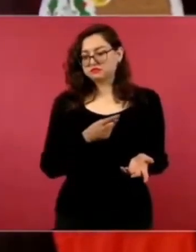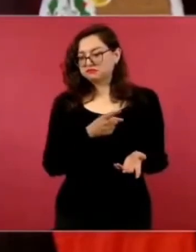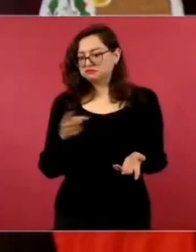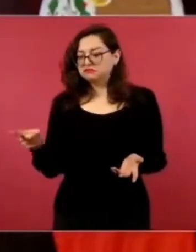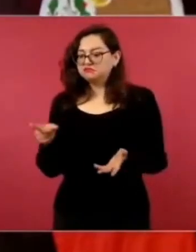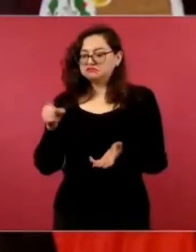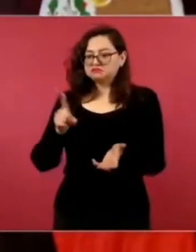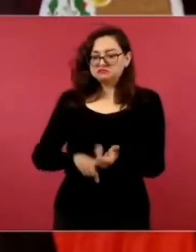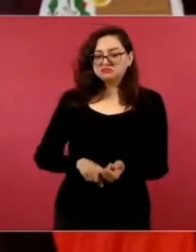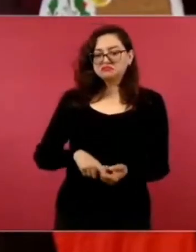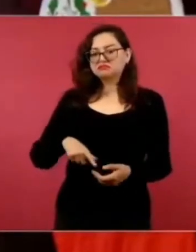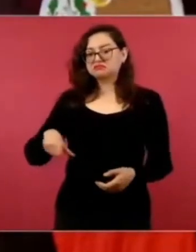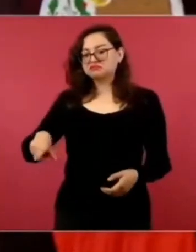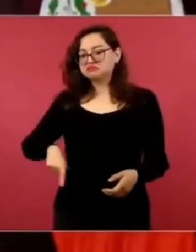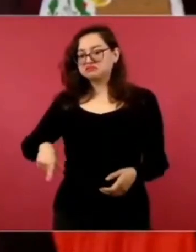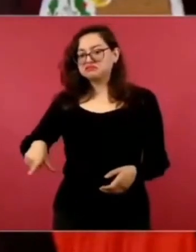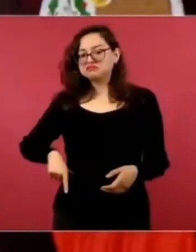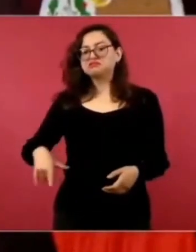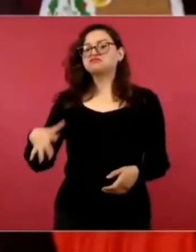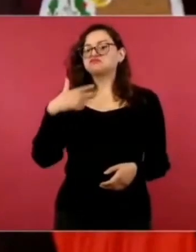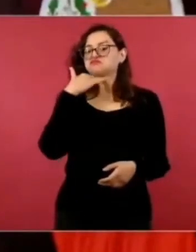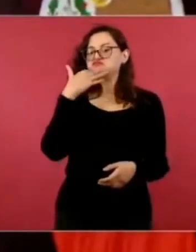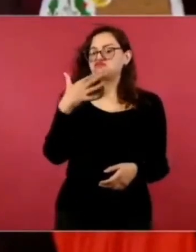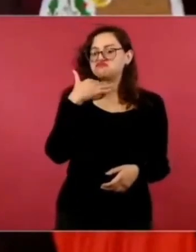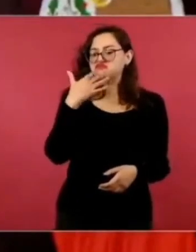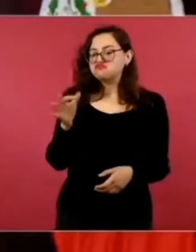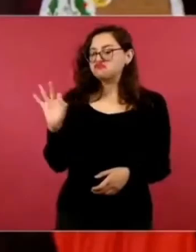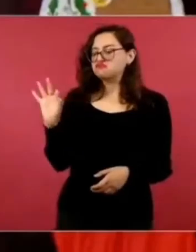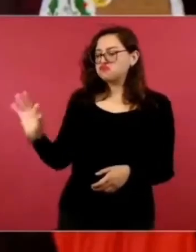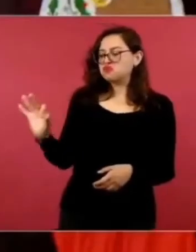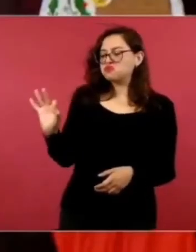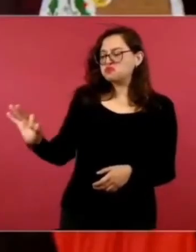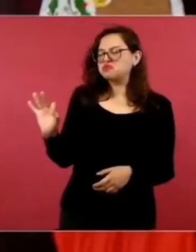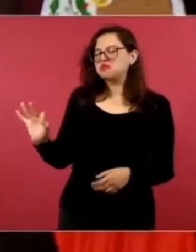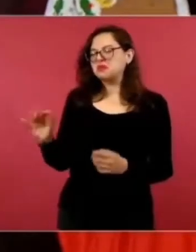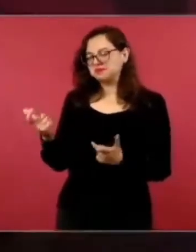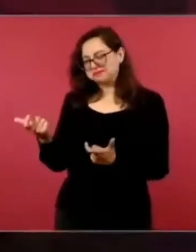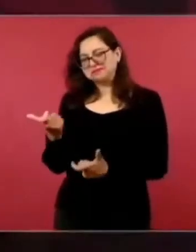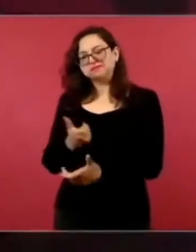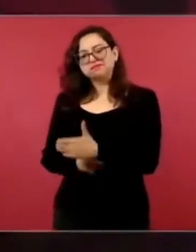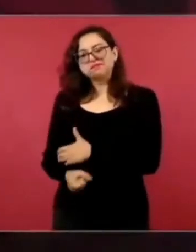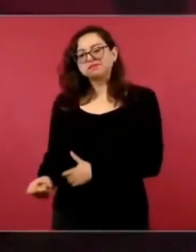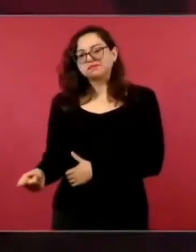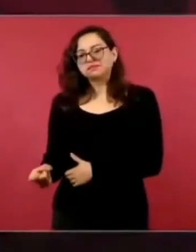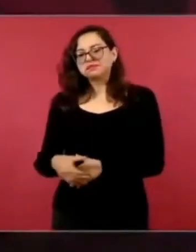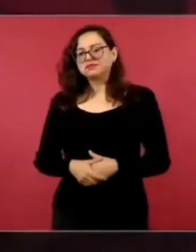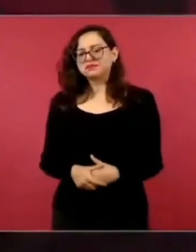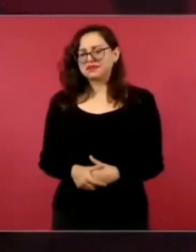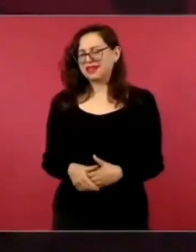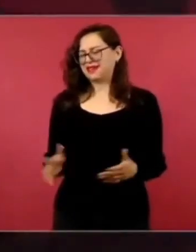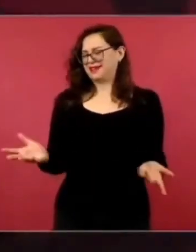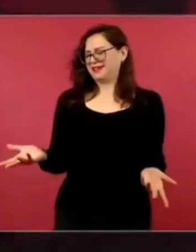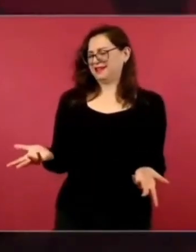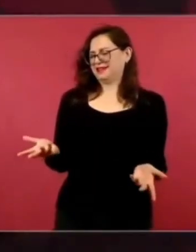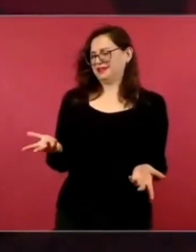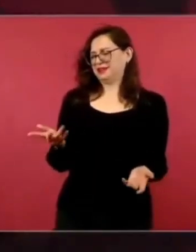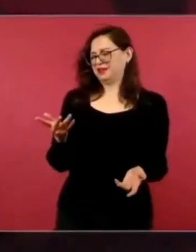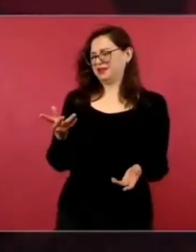funcionarios para que se corrompieran, les decían, si no es tuyo,